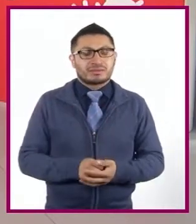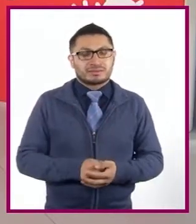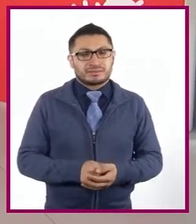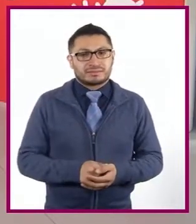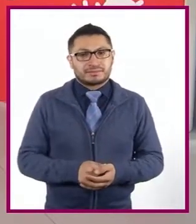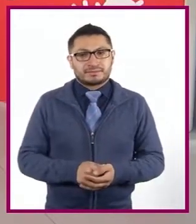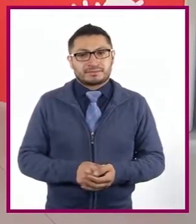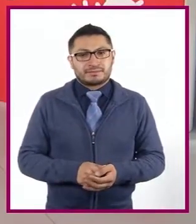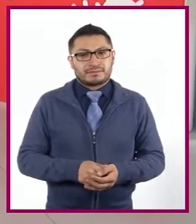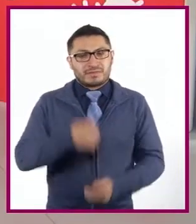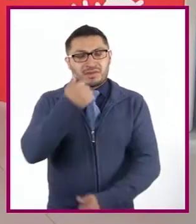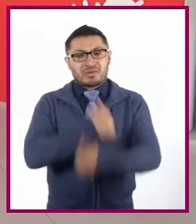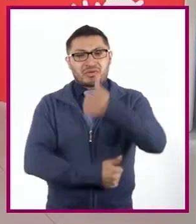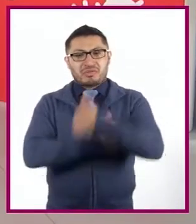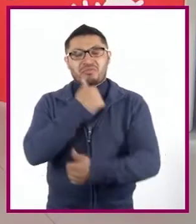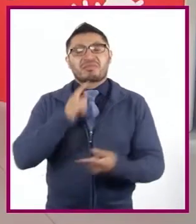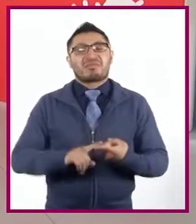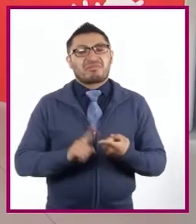¿Quiénes compiten?